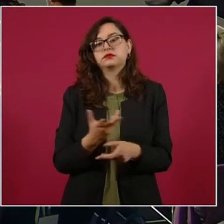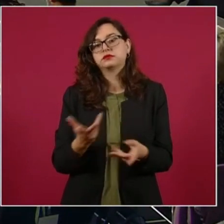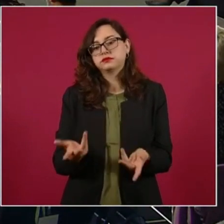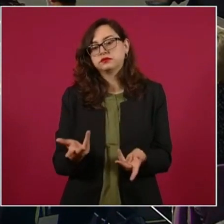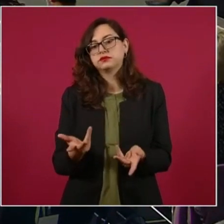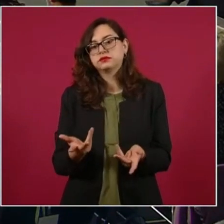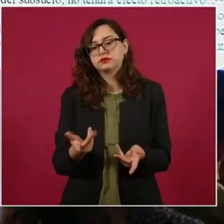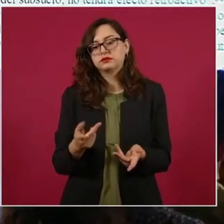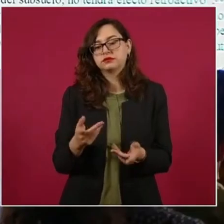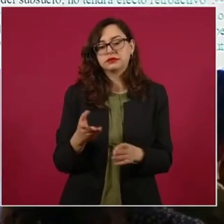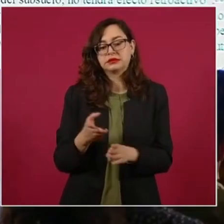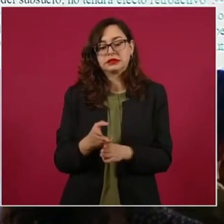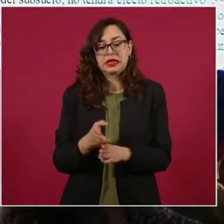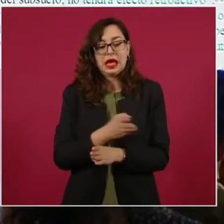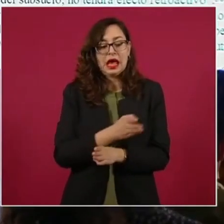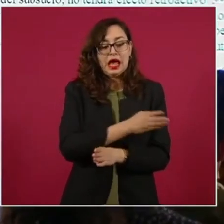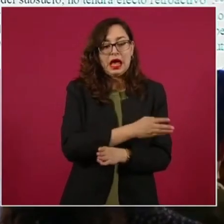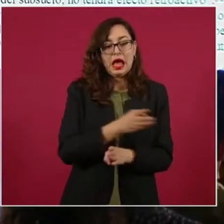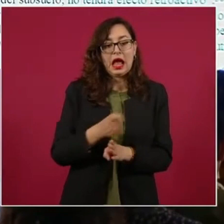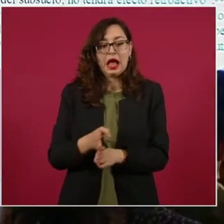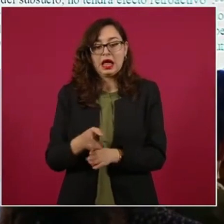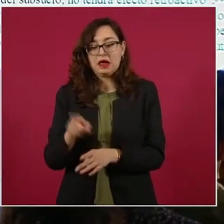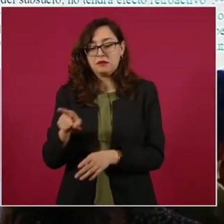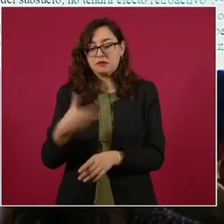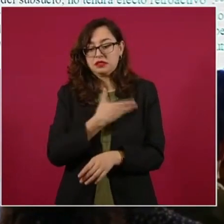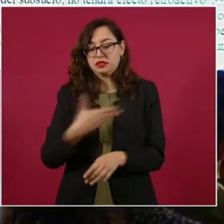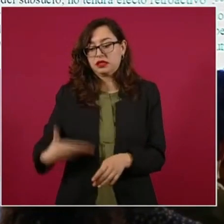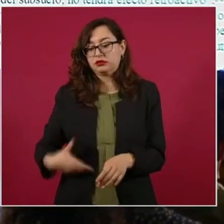asesinatos de